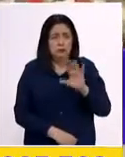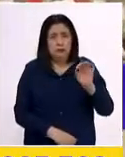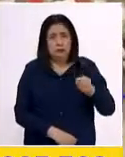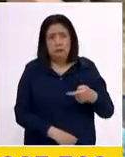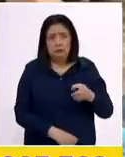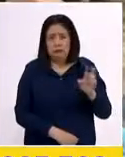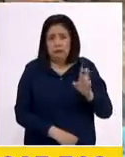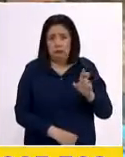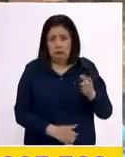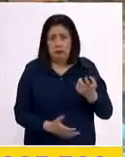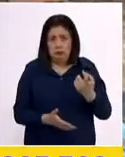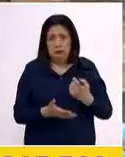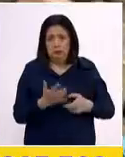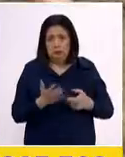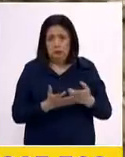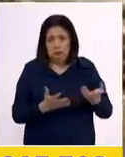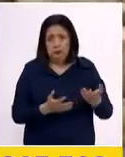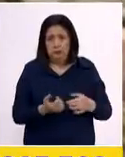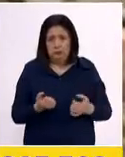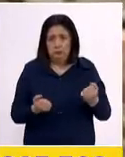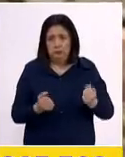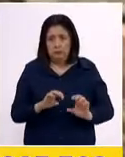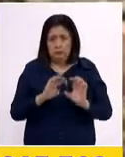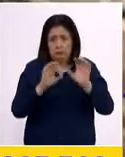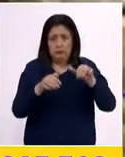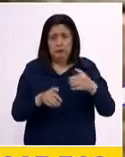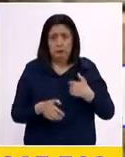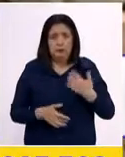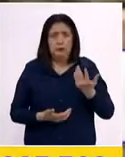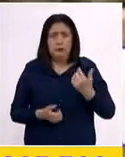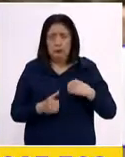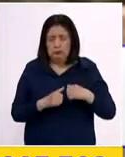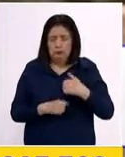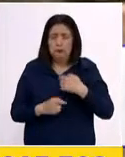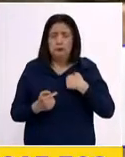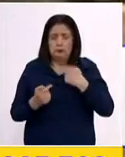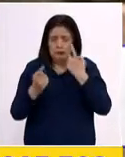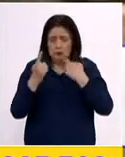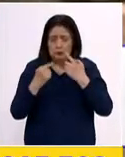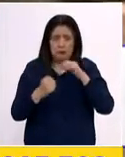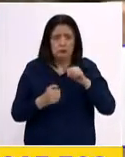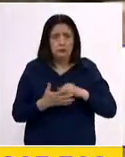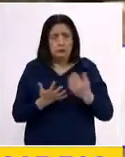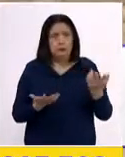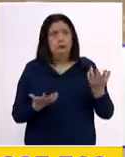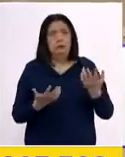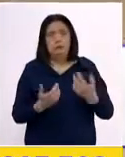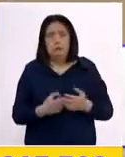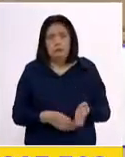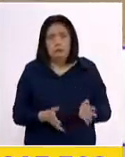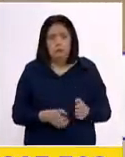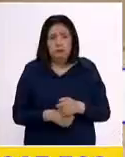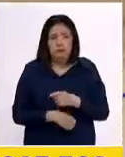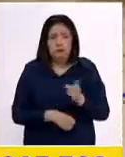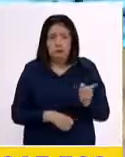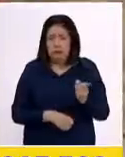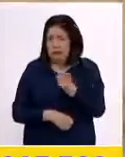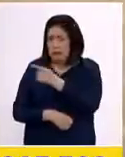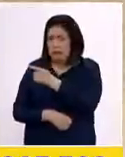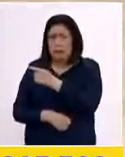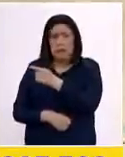$150,000, vale. Me ha dolido mucho, en verdad. Y tuve que llorar también, en ese momento he llorado porque es una máquina perdida. Estaba para la parte